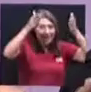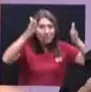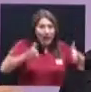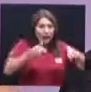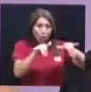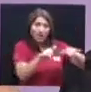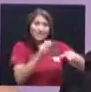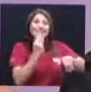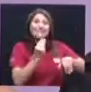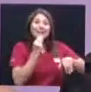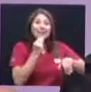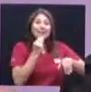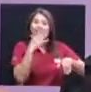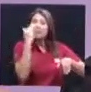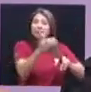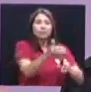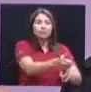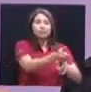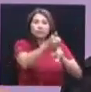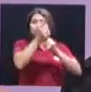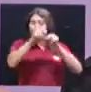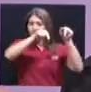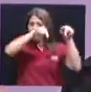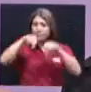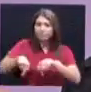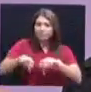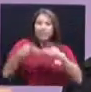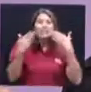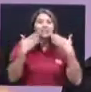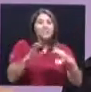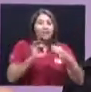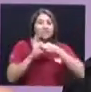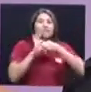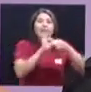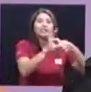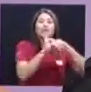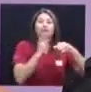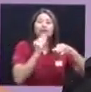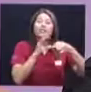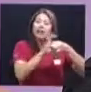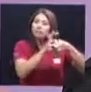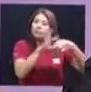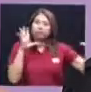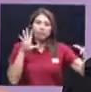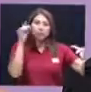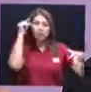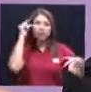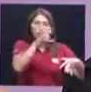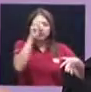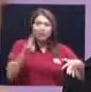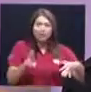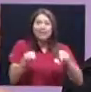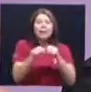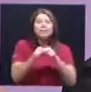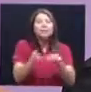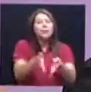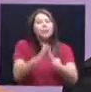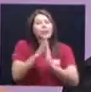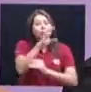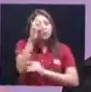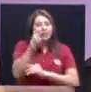el rompimiento de las relaciones con con con Israel y estamos pidiendo Además de que Costa Rica